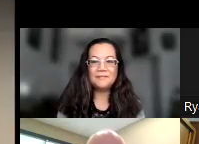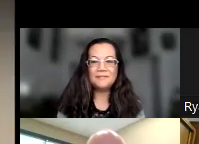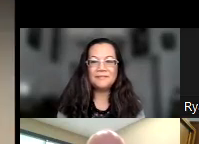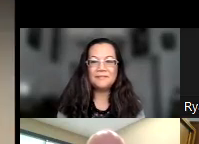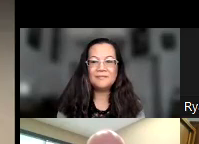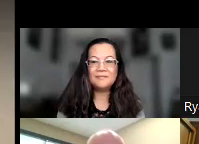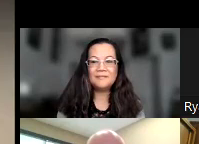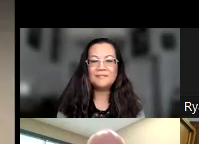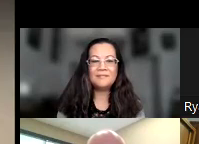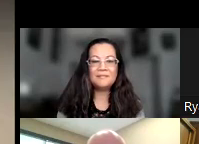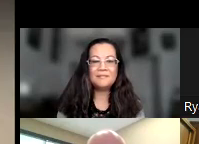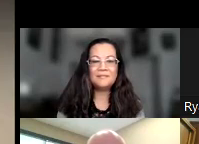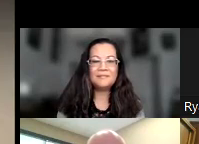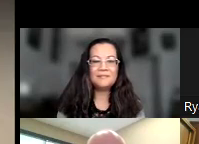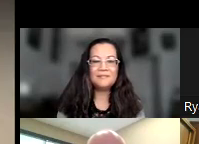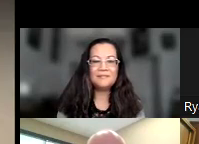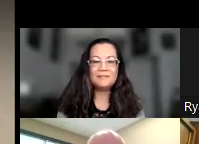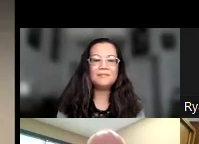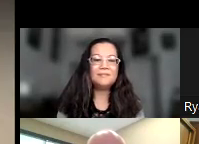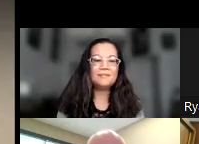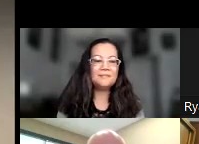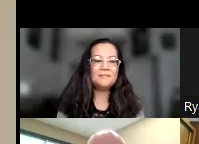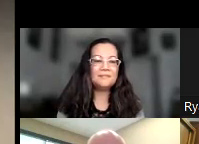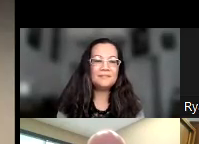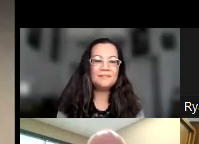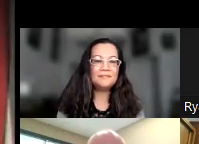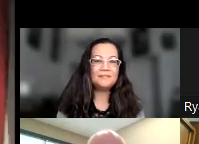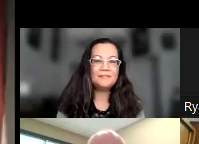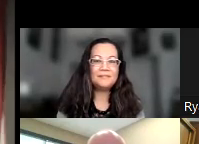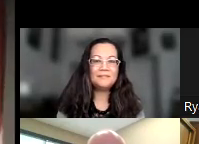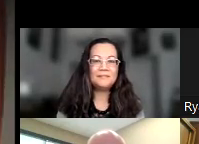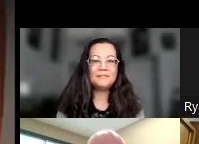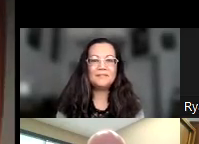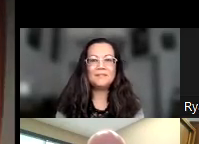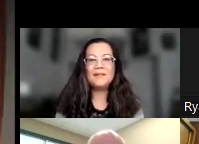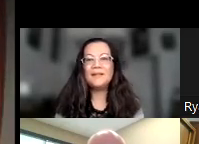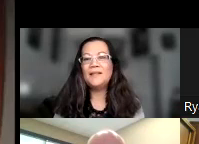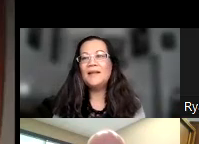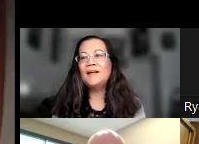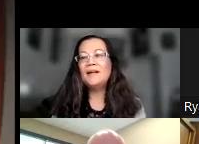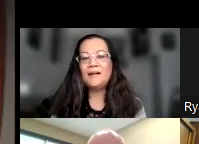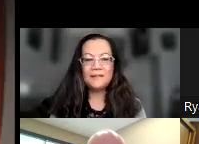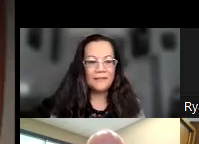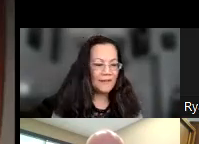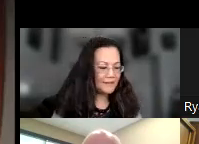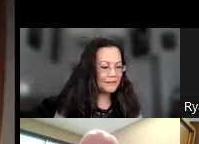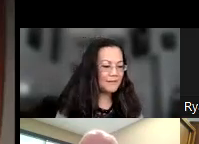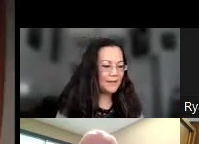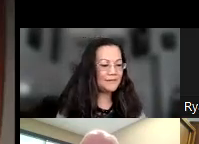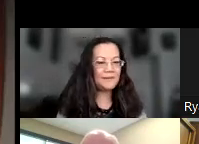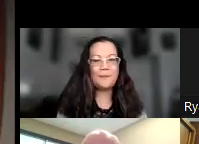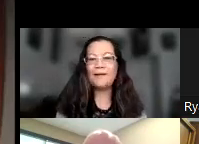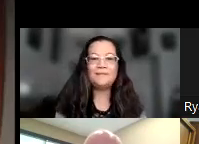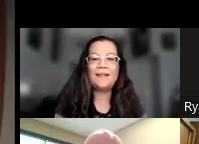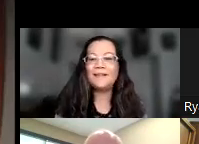diagnosticó y también tenía terapia ocupacional. Todo esto, muy